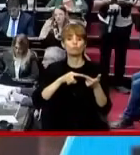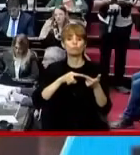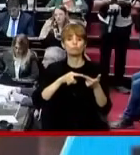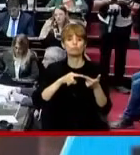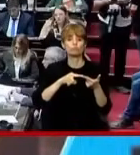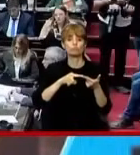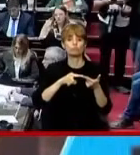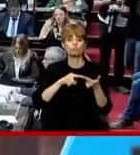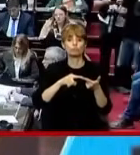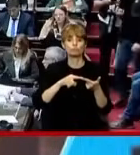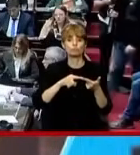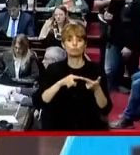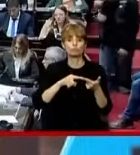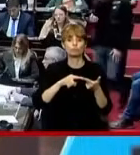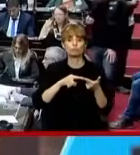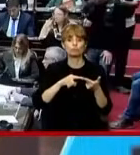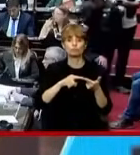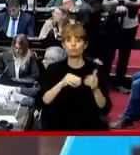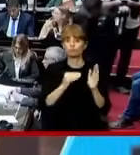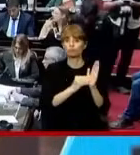que era adoctrinamiento, todo eso.